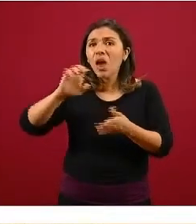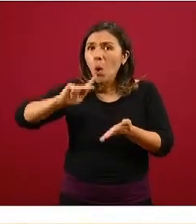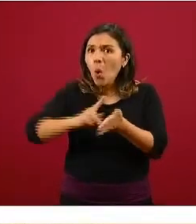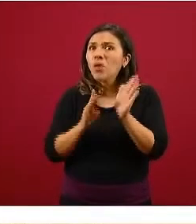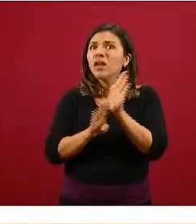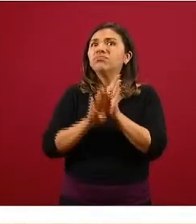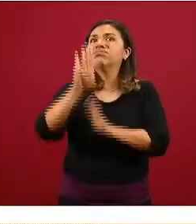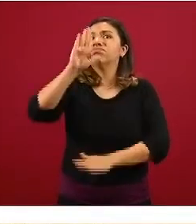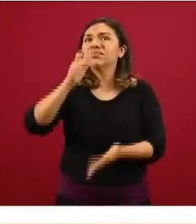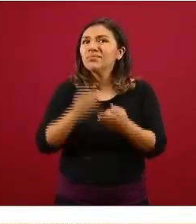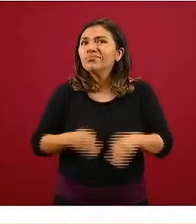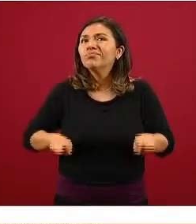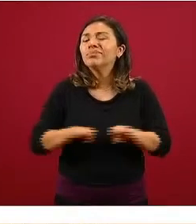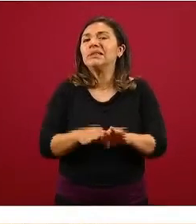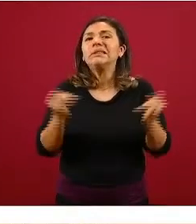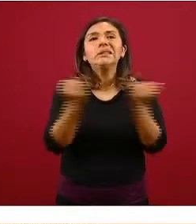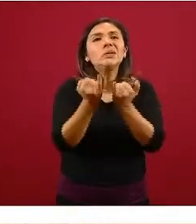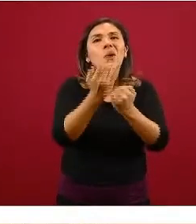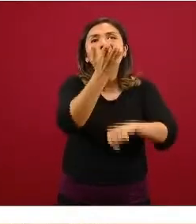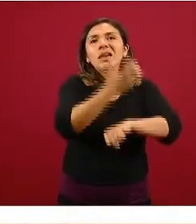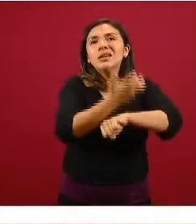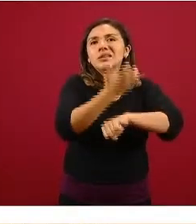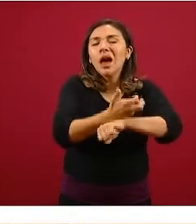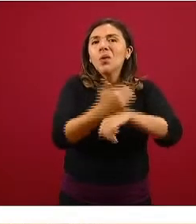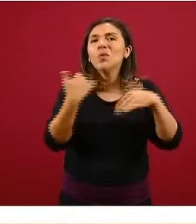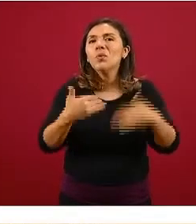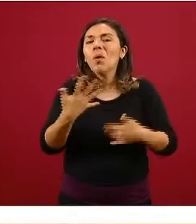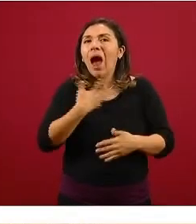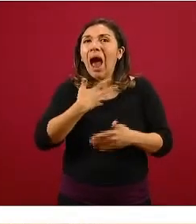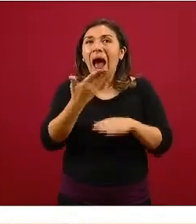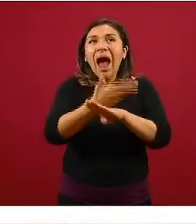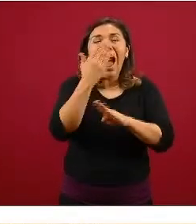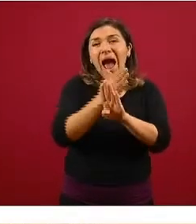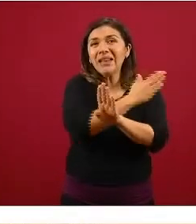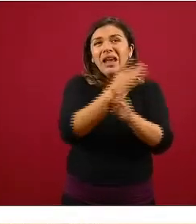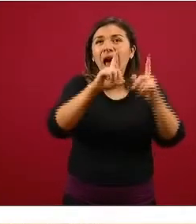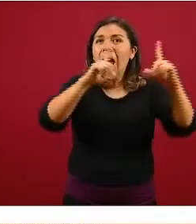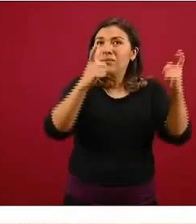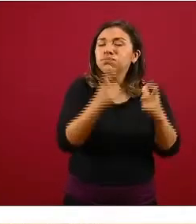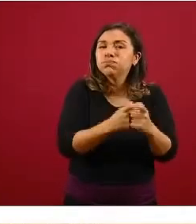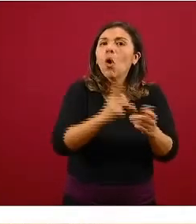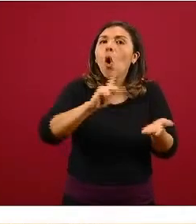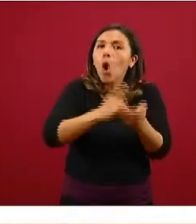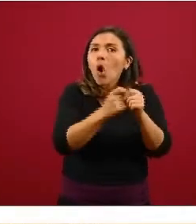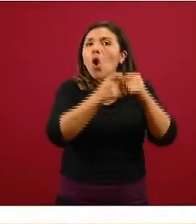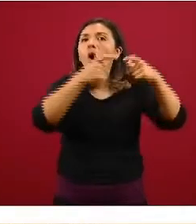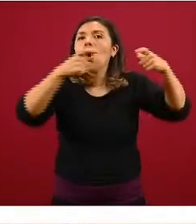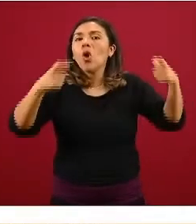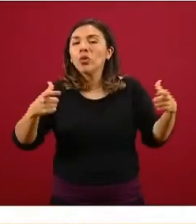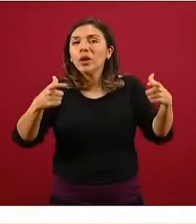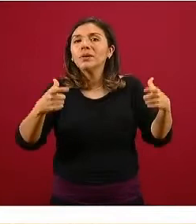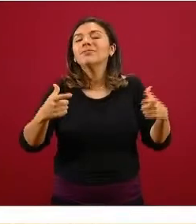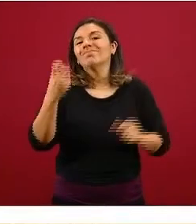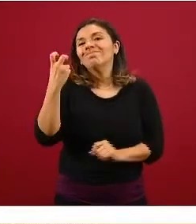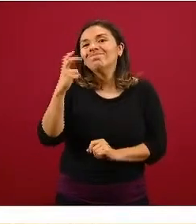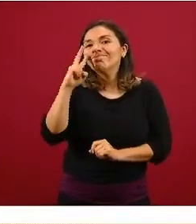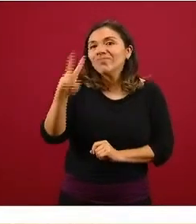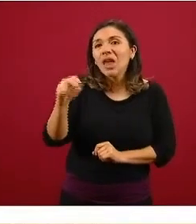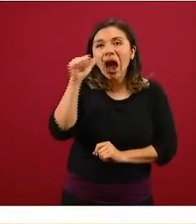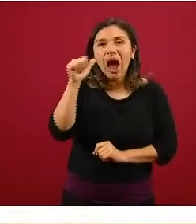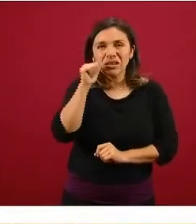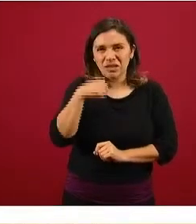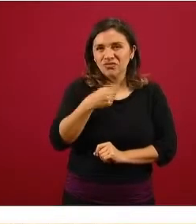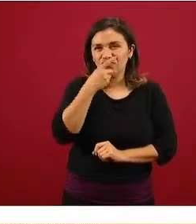repunte importante, igual que los Estados Unidos, que ya había disminuido y que vuelve a crecer. Es lo que